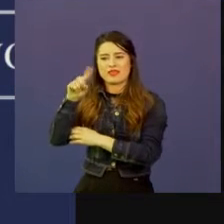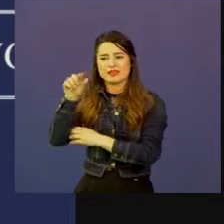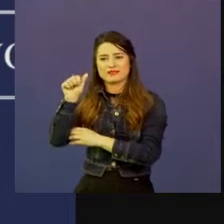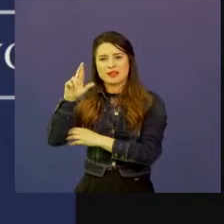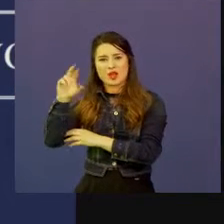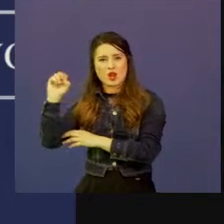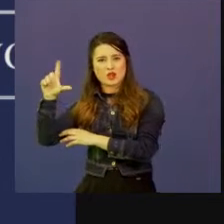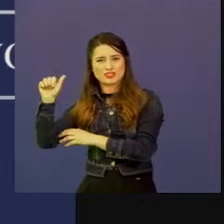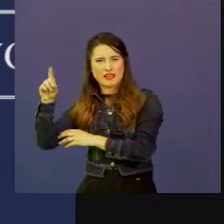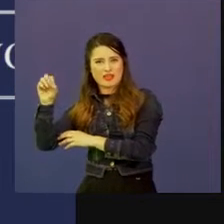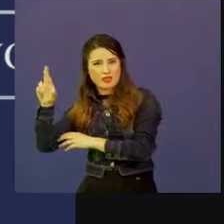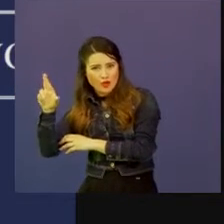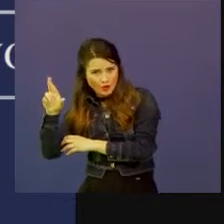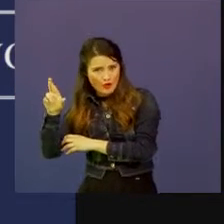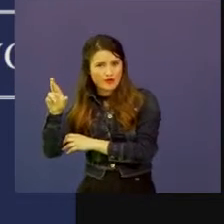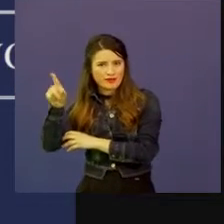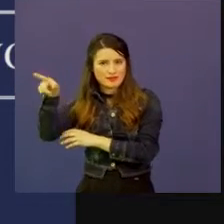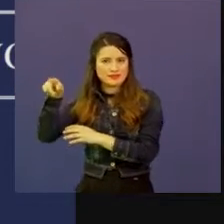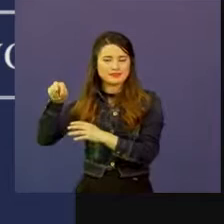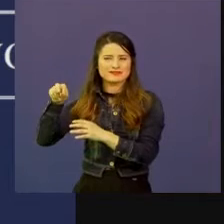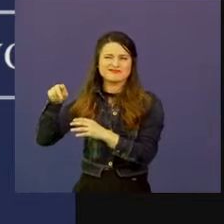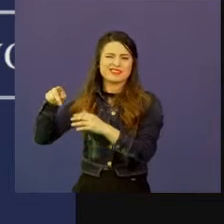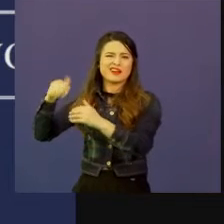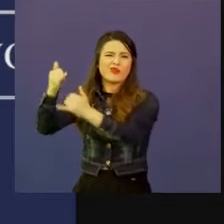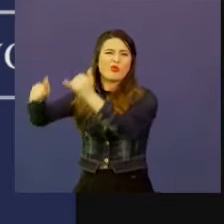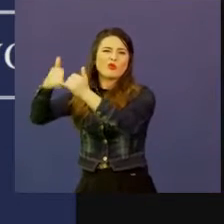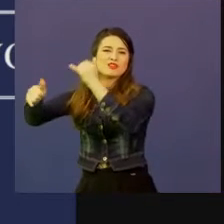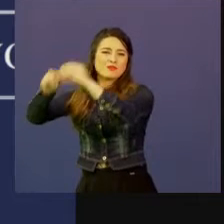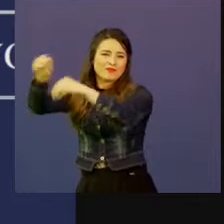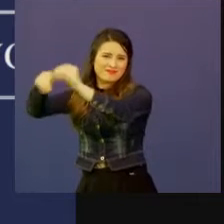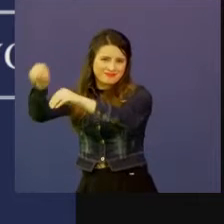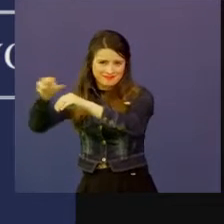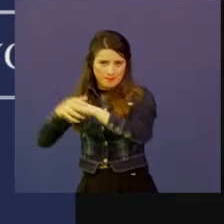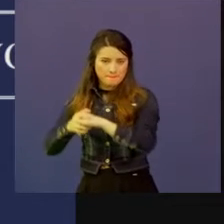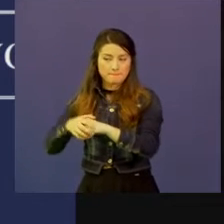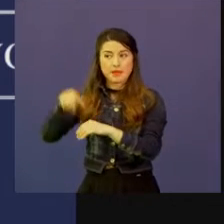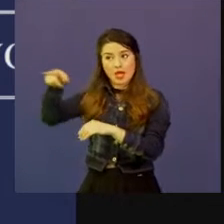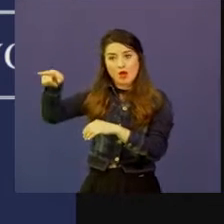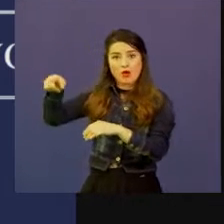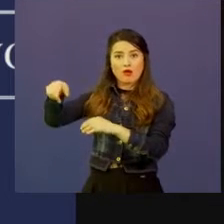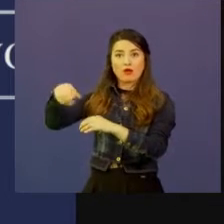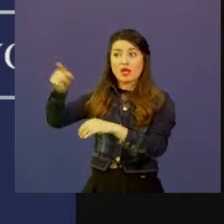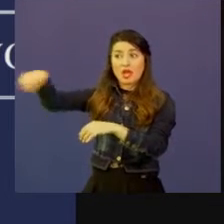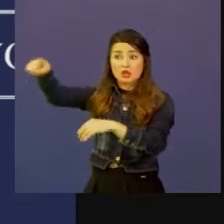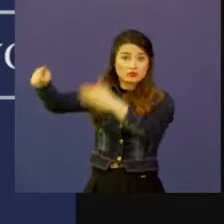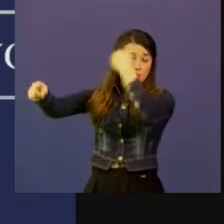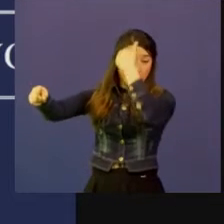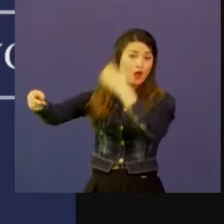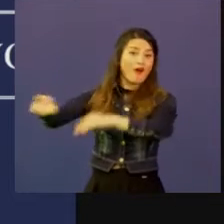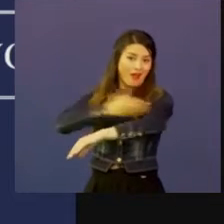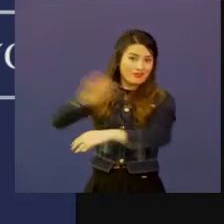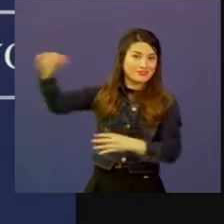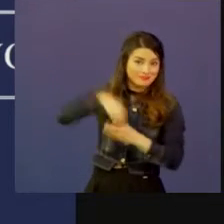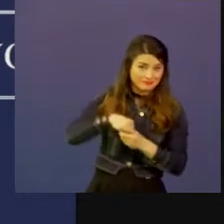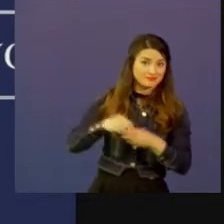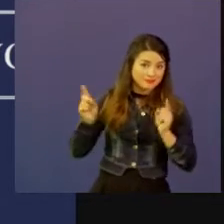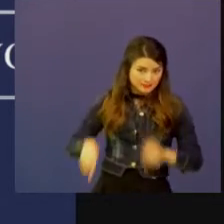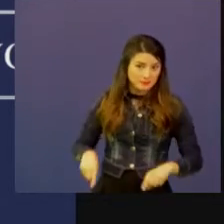profesores y diseñadores para poder determinar qué es viable realizar, qué no y poder conducir mejor las ideas. Hay